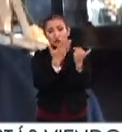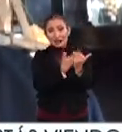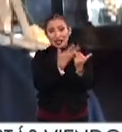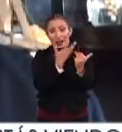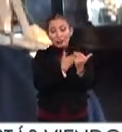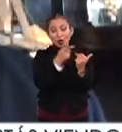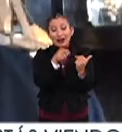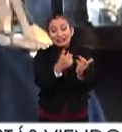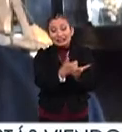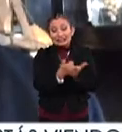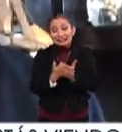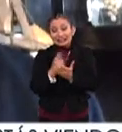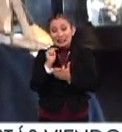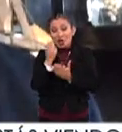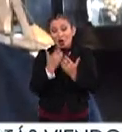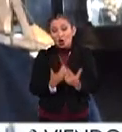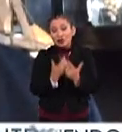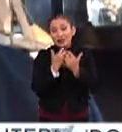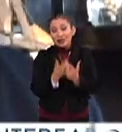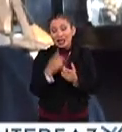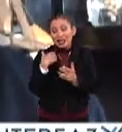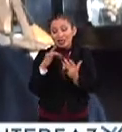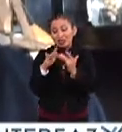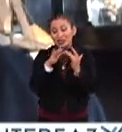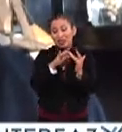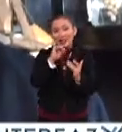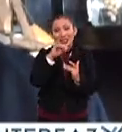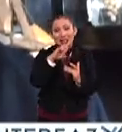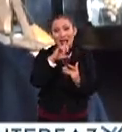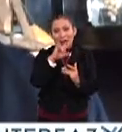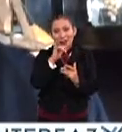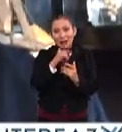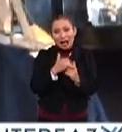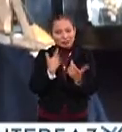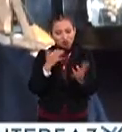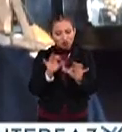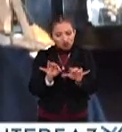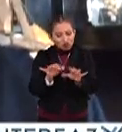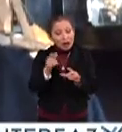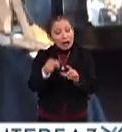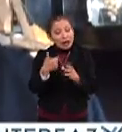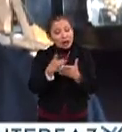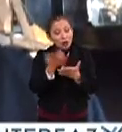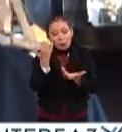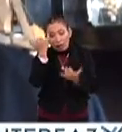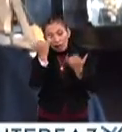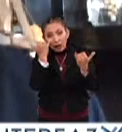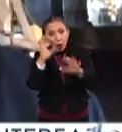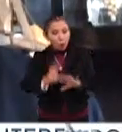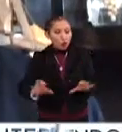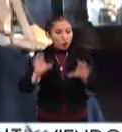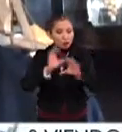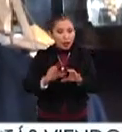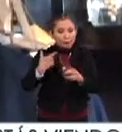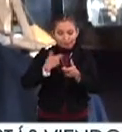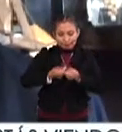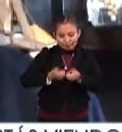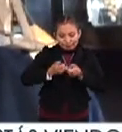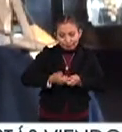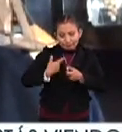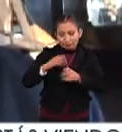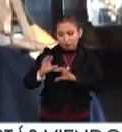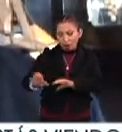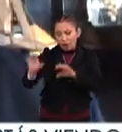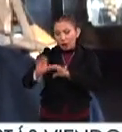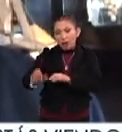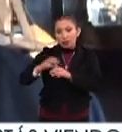tenemos con estas nuevas tecnologías, entre ellas las redes inalámbricas, que además son bases de paradigmas como la computación móvil, la